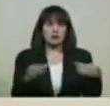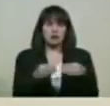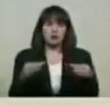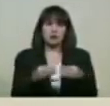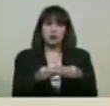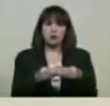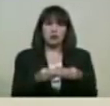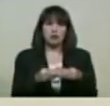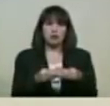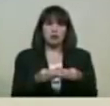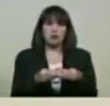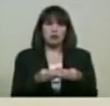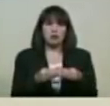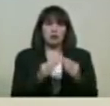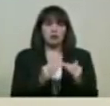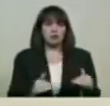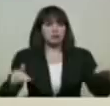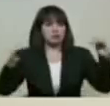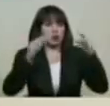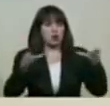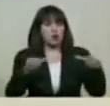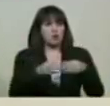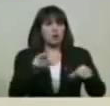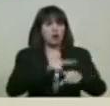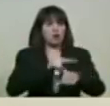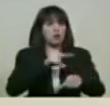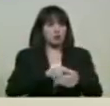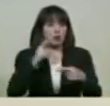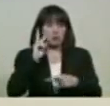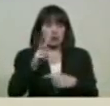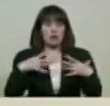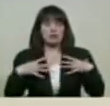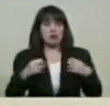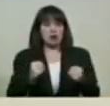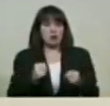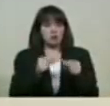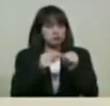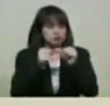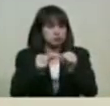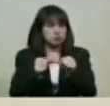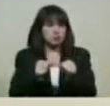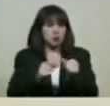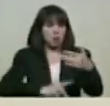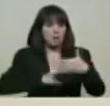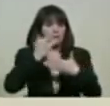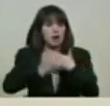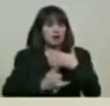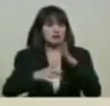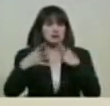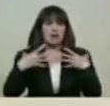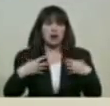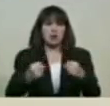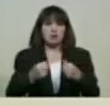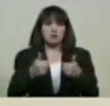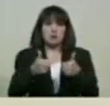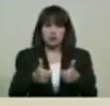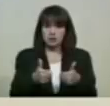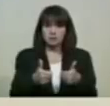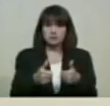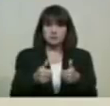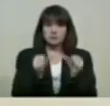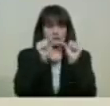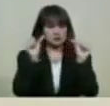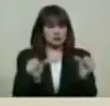con el Estado Mayor de la Salud justamente para ver la consolidación del plan de salud, un plan del sistema de